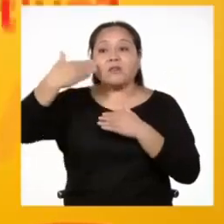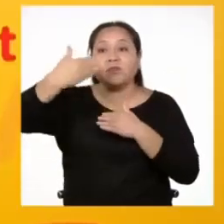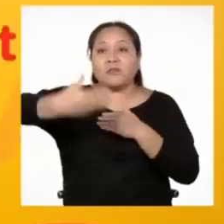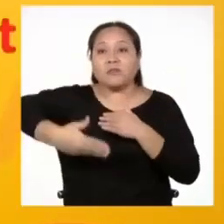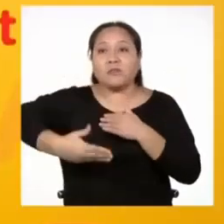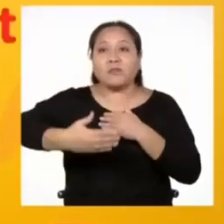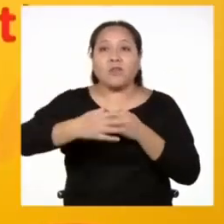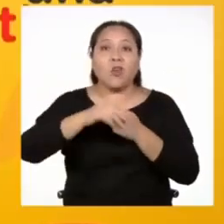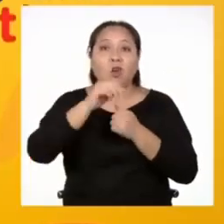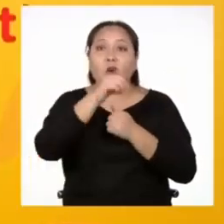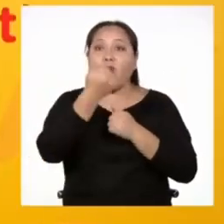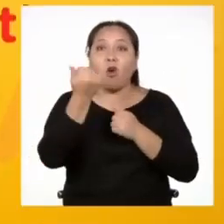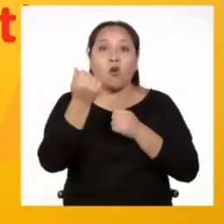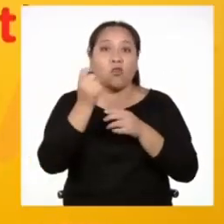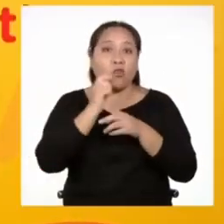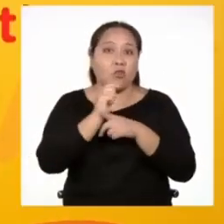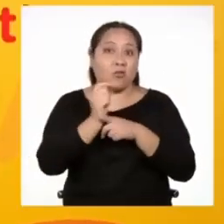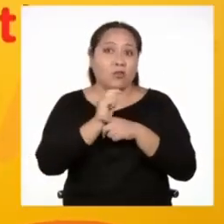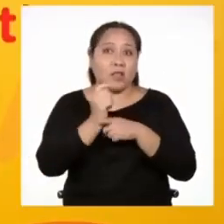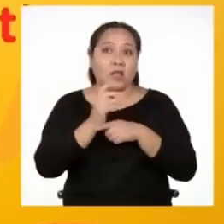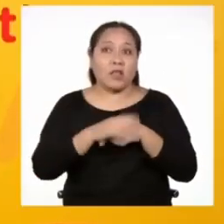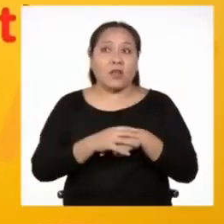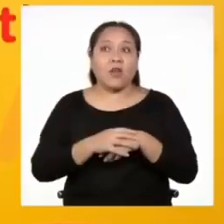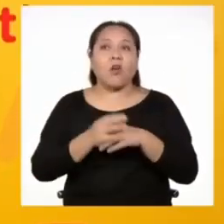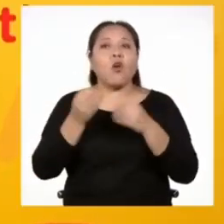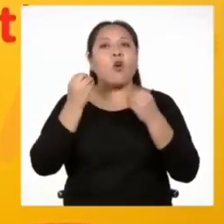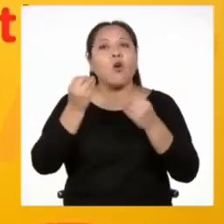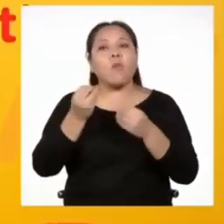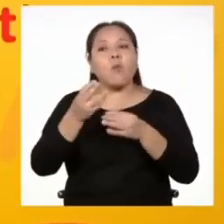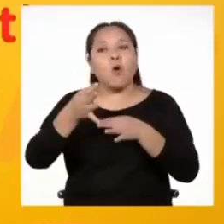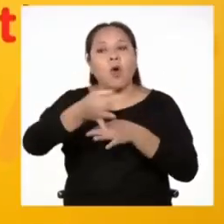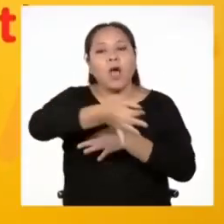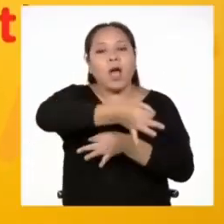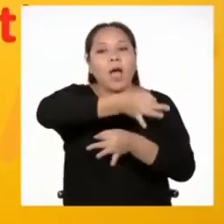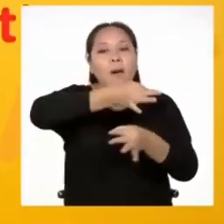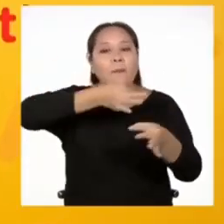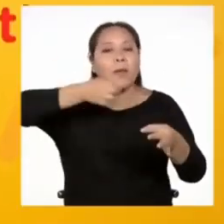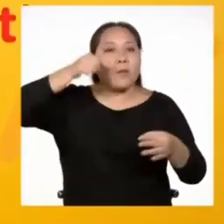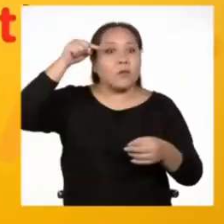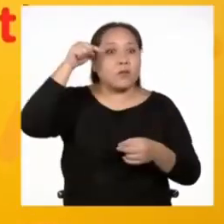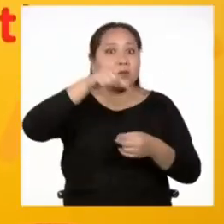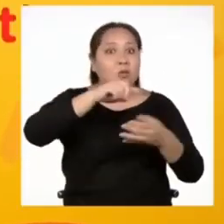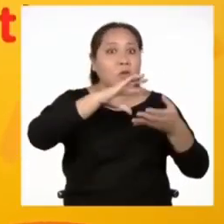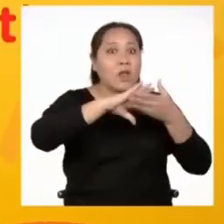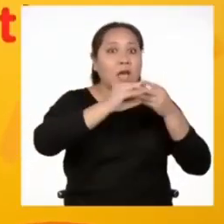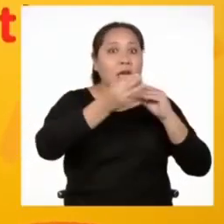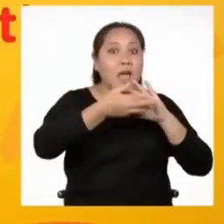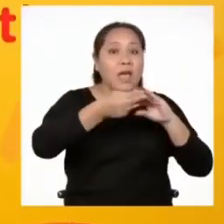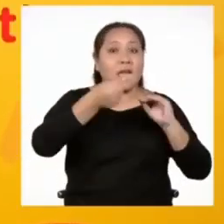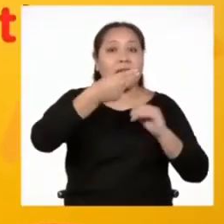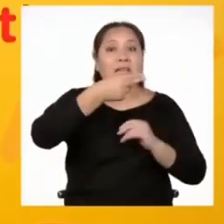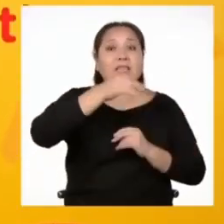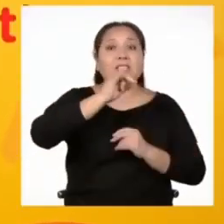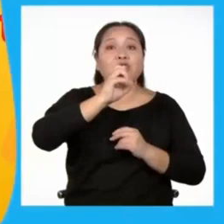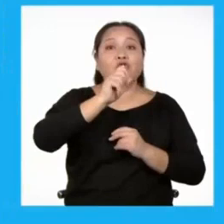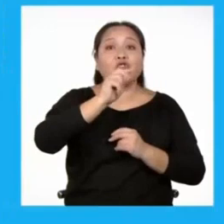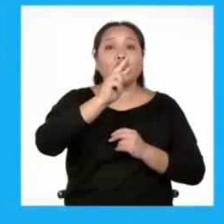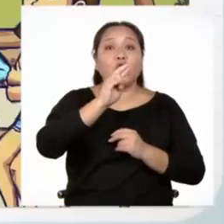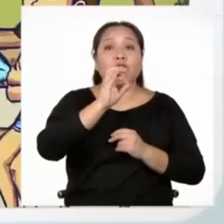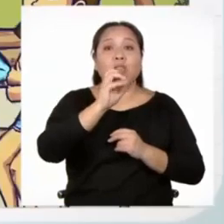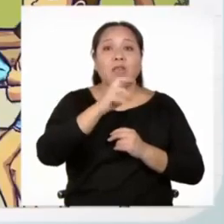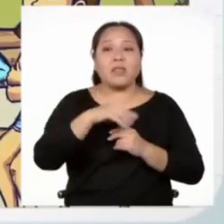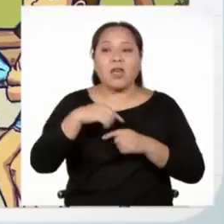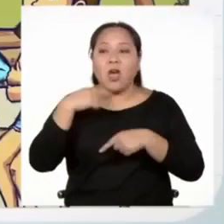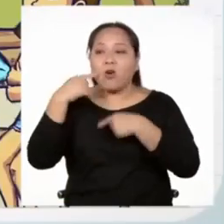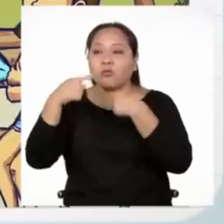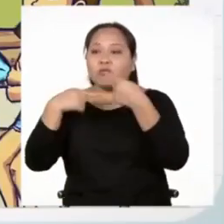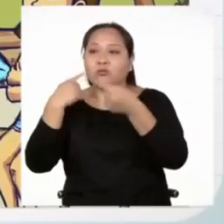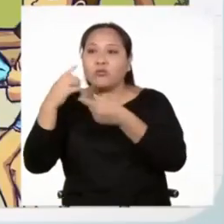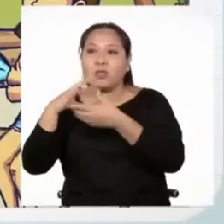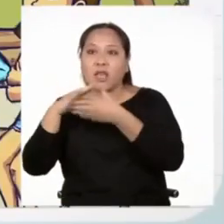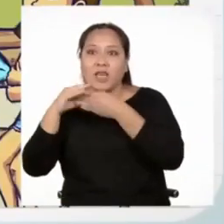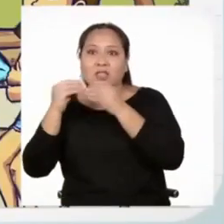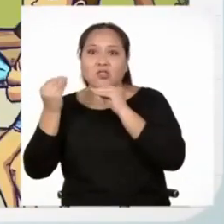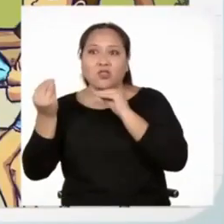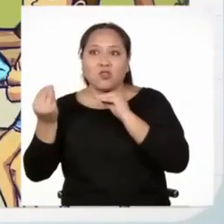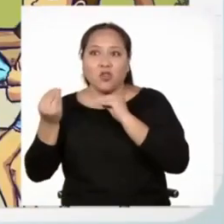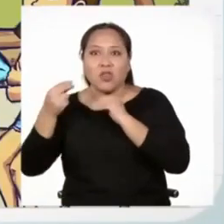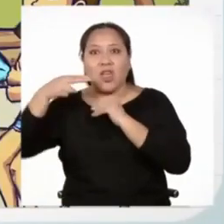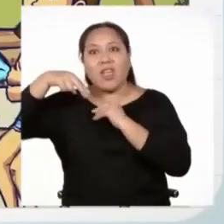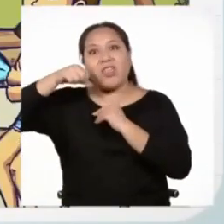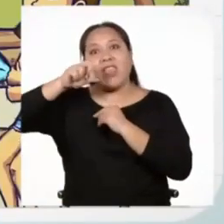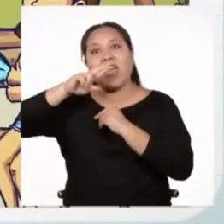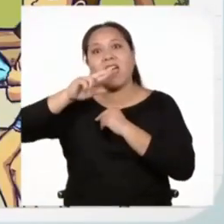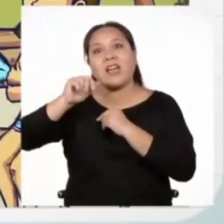actividad. ¿Cómo podemos pasar de una historieta a un texto narrativo? Es muy